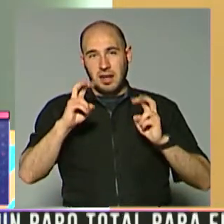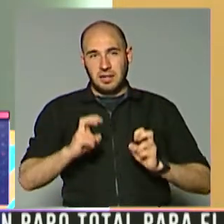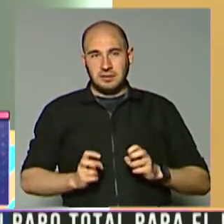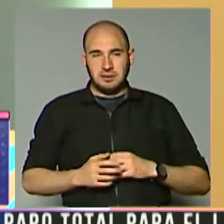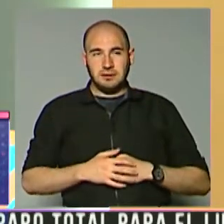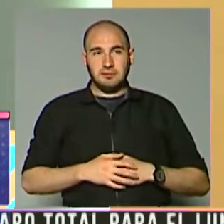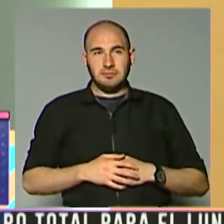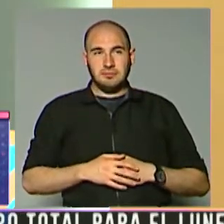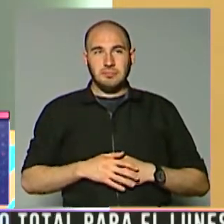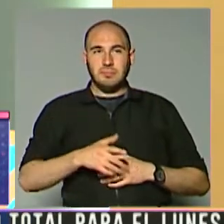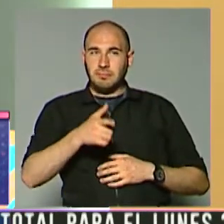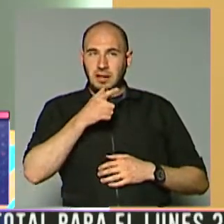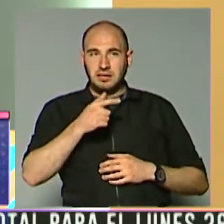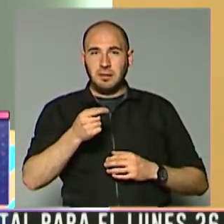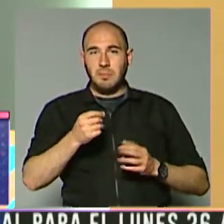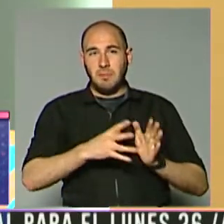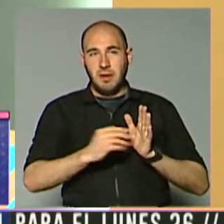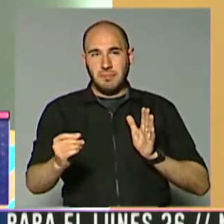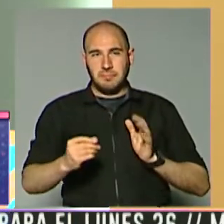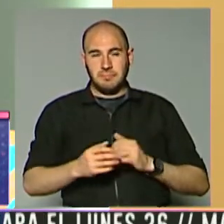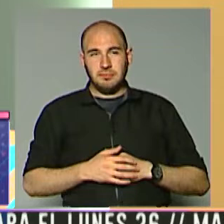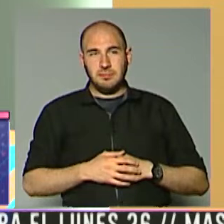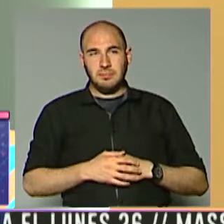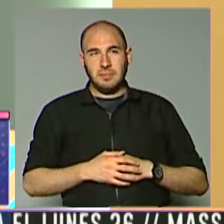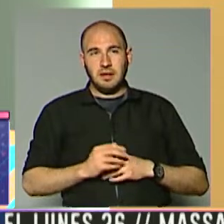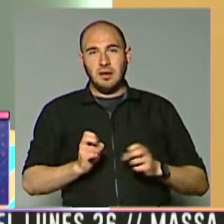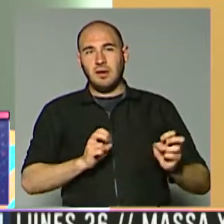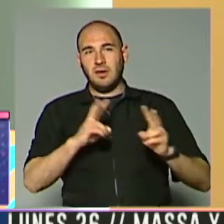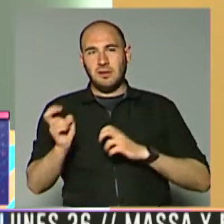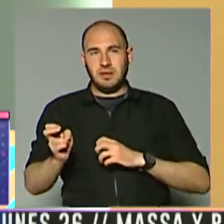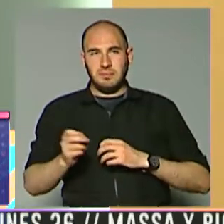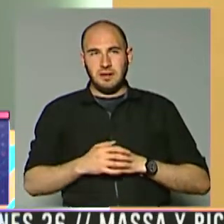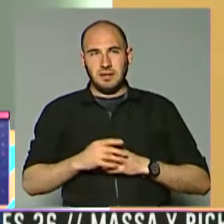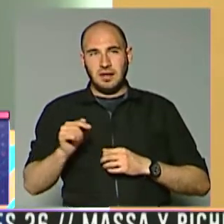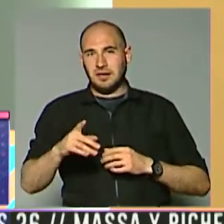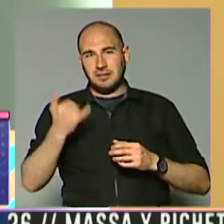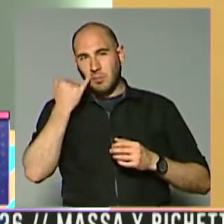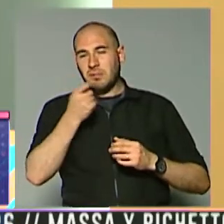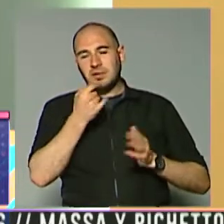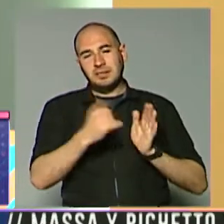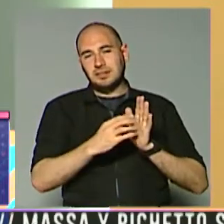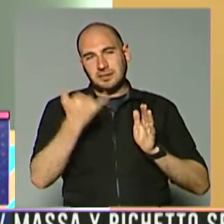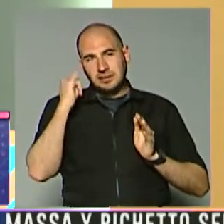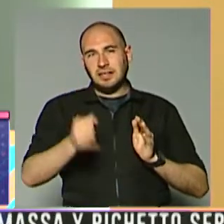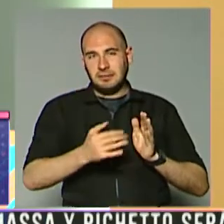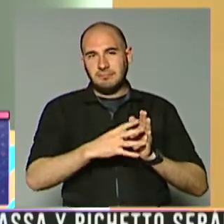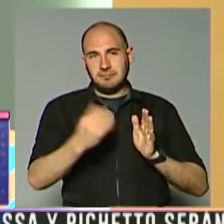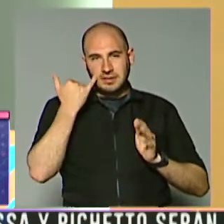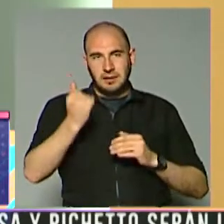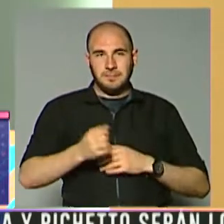Claro. Suponiendo que fuera un caso de plagio, pasando a otra cuestión ya consumado, ¿no? El hecho de que sí es un